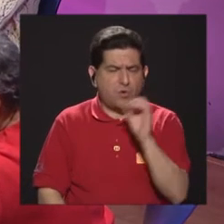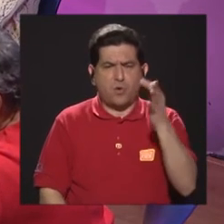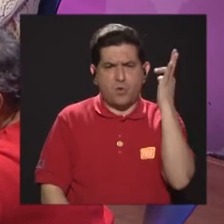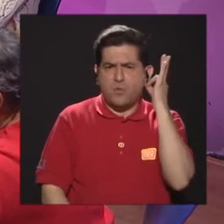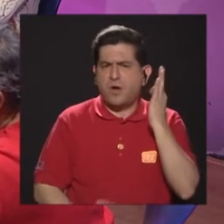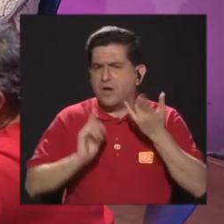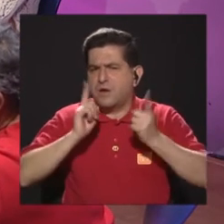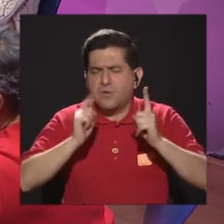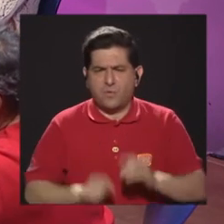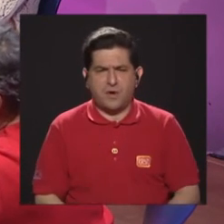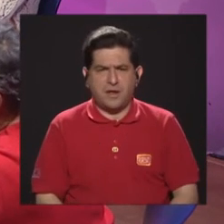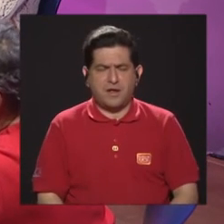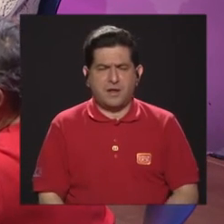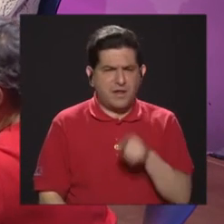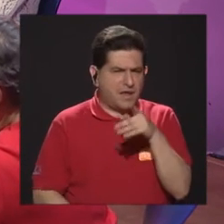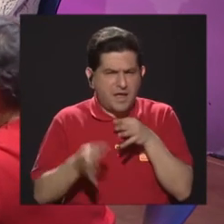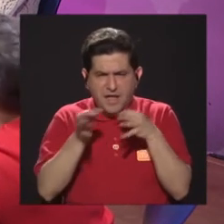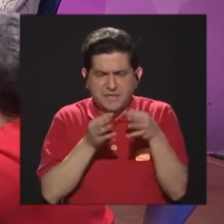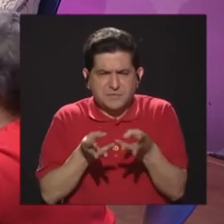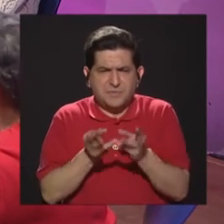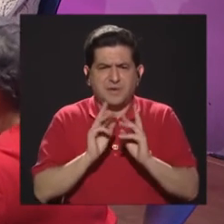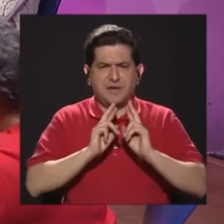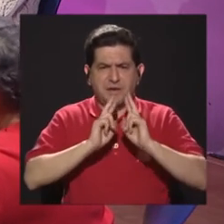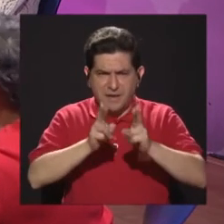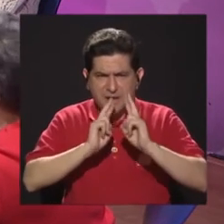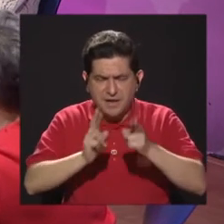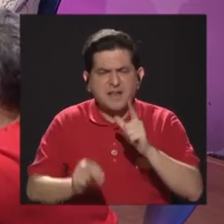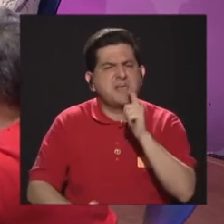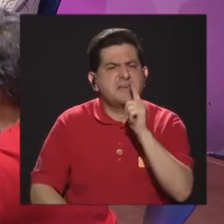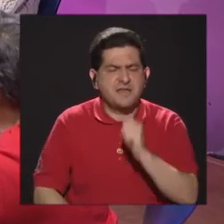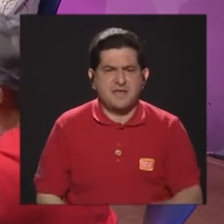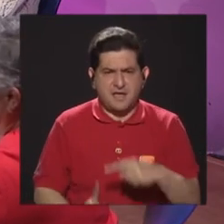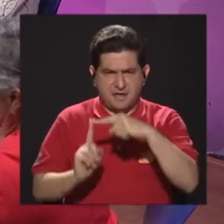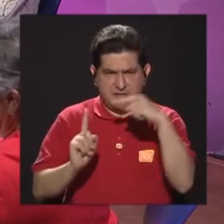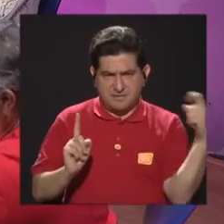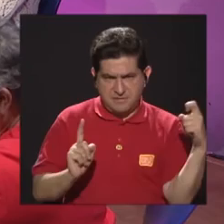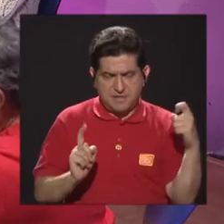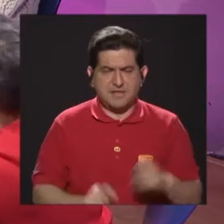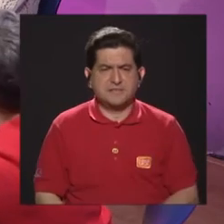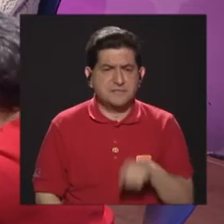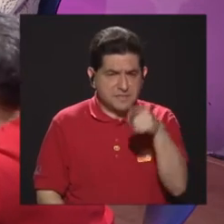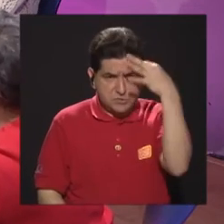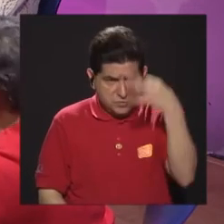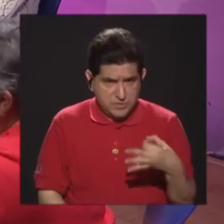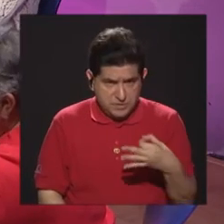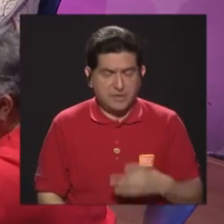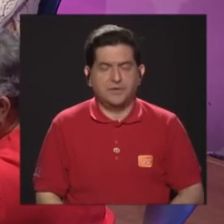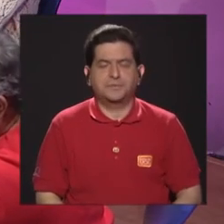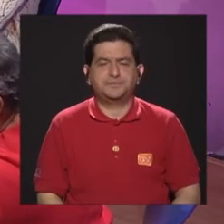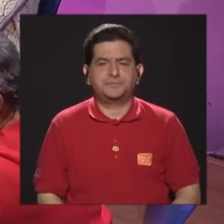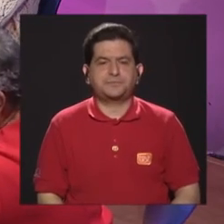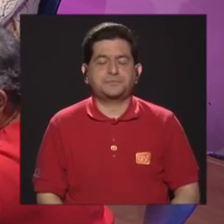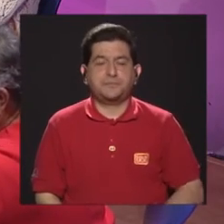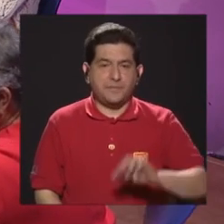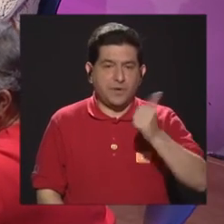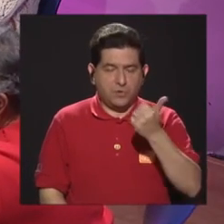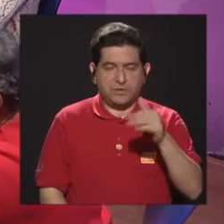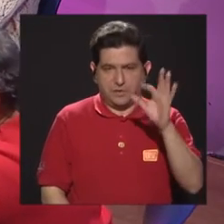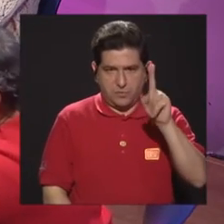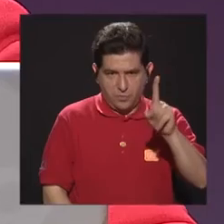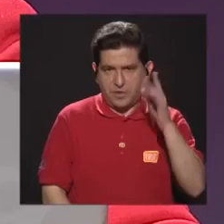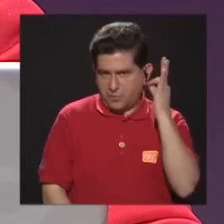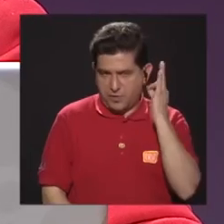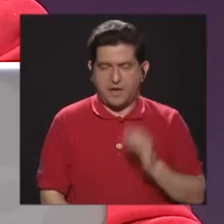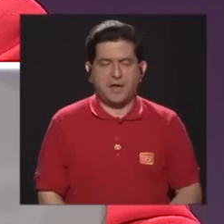sentido? ¿Quiénes rinden más cuentas desde la posición? ¿Quiénes rinden más cuentas desde la posición de las invitadas? Pero voy a leer la siguiente. Dice Ana, en relación